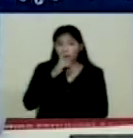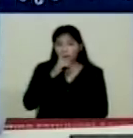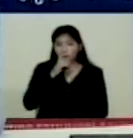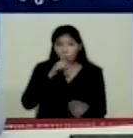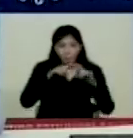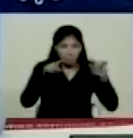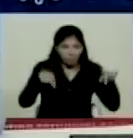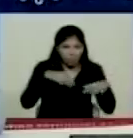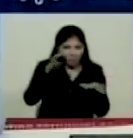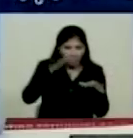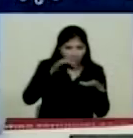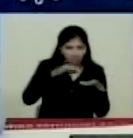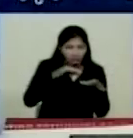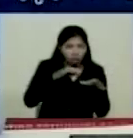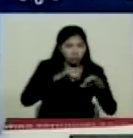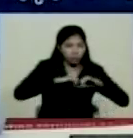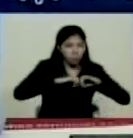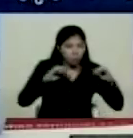por papeleta,